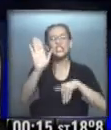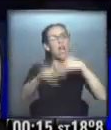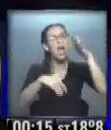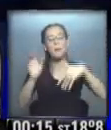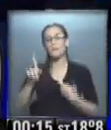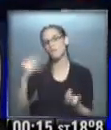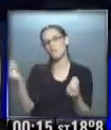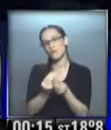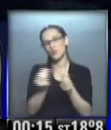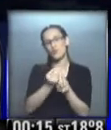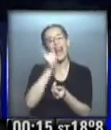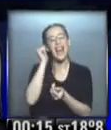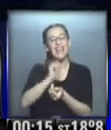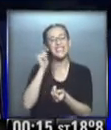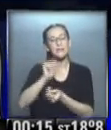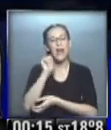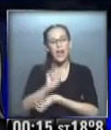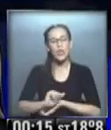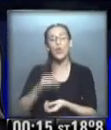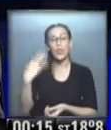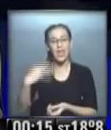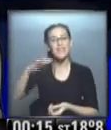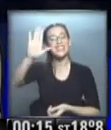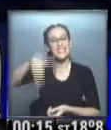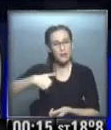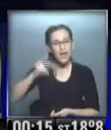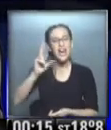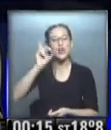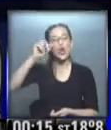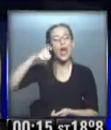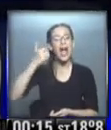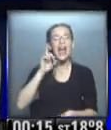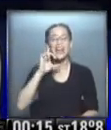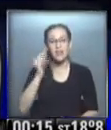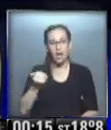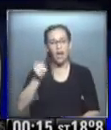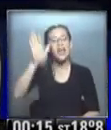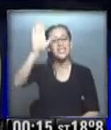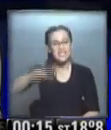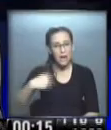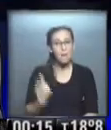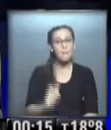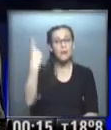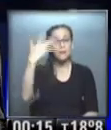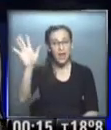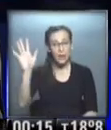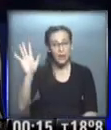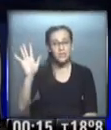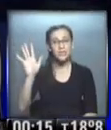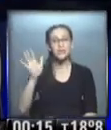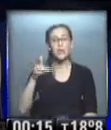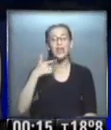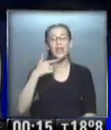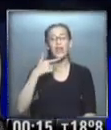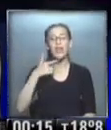lesiones a lo largo de la jornada y ha tenido que convocar, por ejemplo, a Roncaglia, al ex Boca, que estará citado por primera vez a la selección mayor, y tal es el